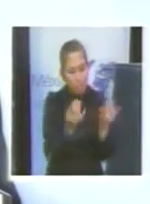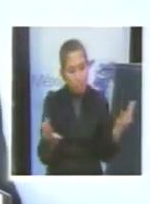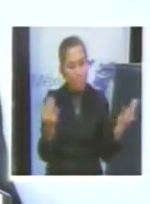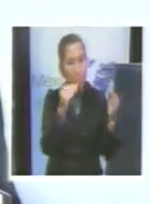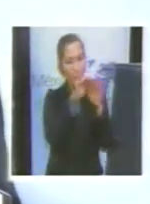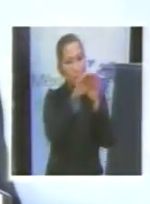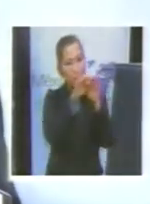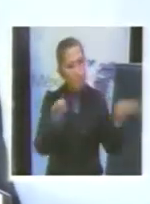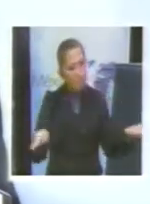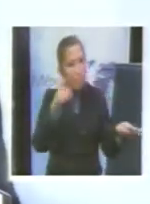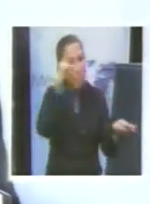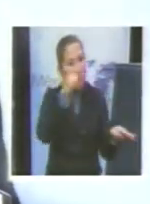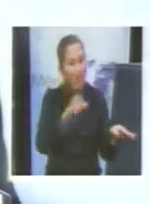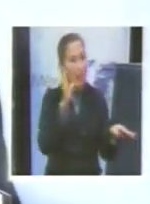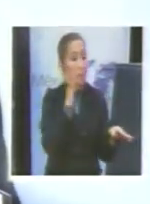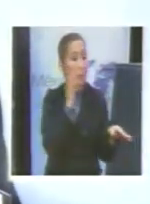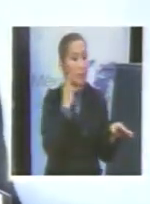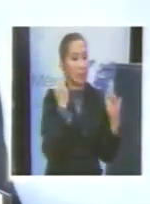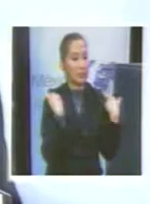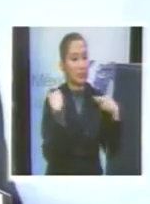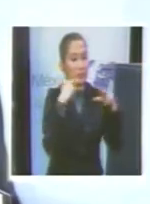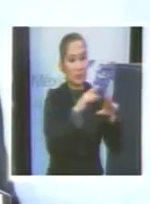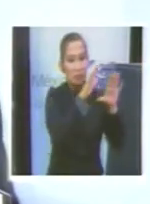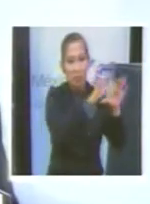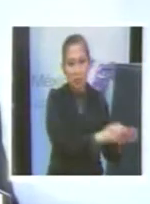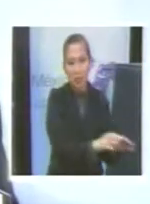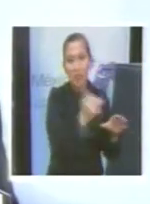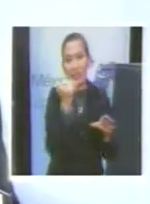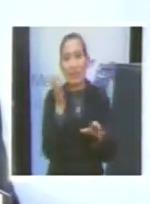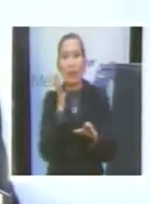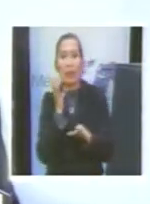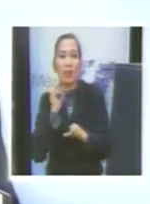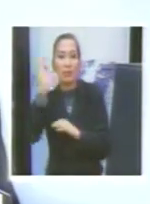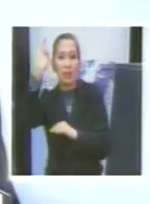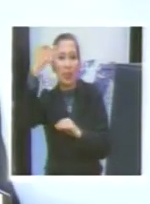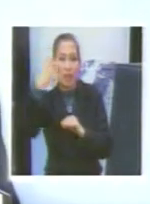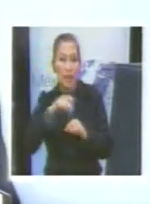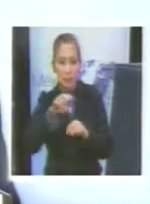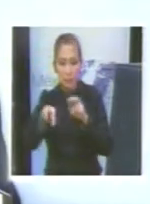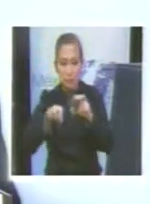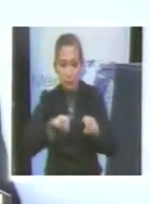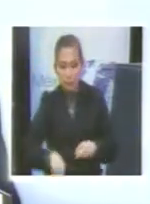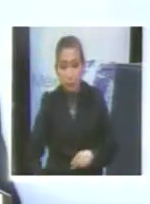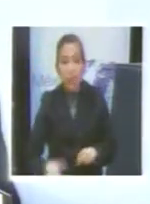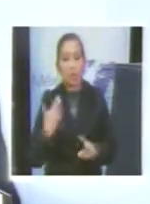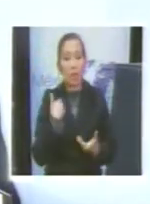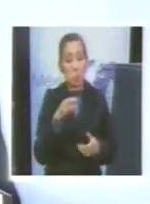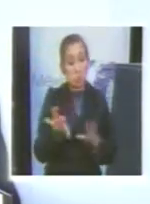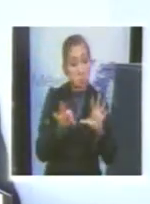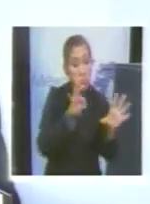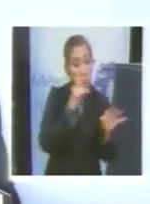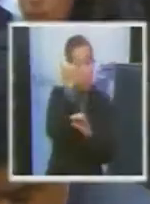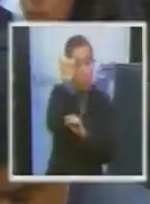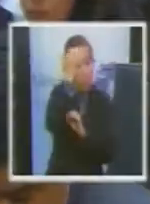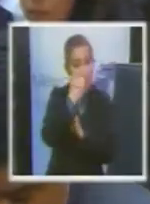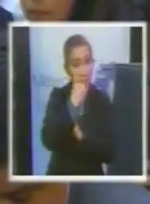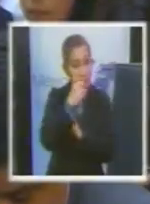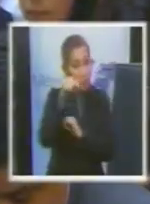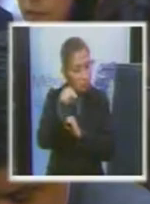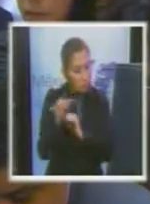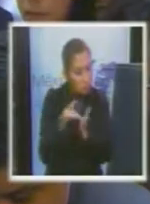pues, cámaras de representantes y cámaras federales. Se tomaron ideas adecuadas de